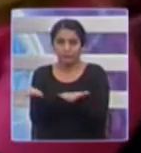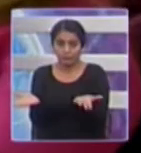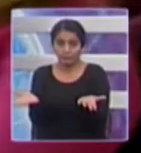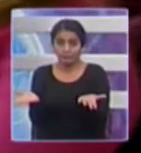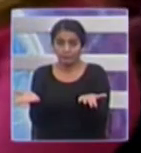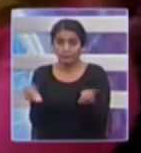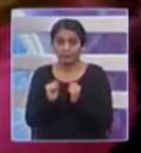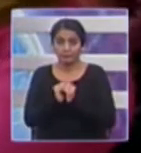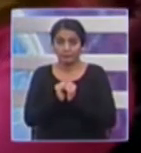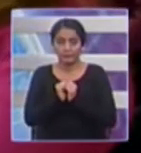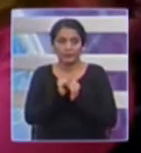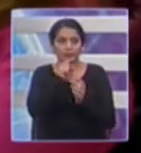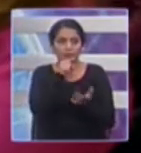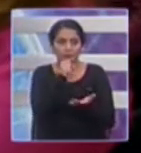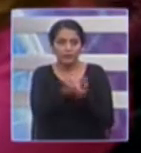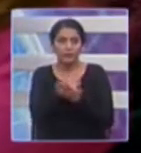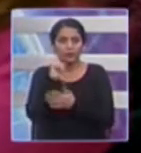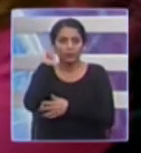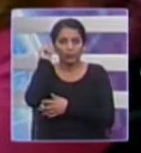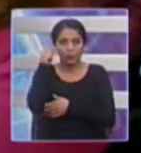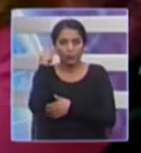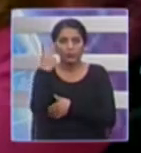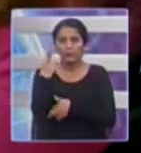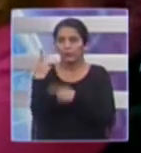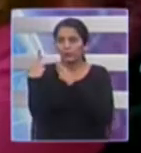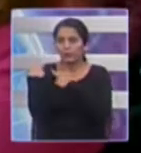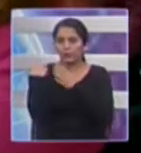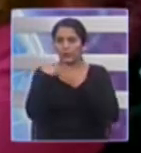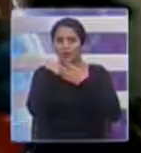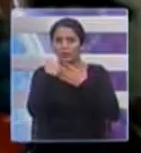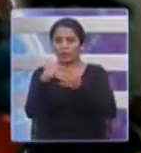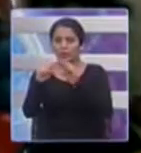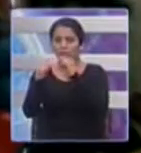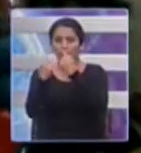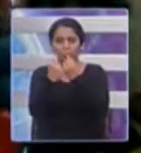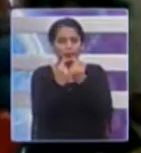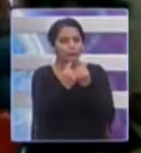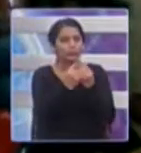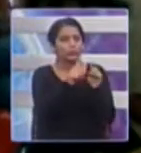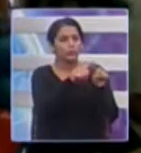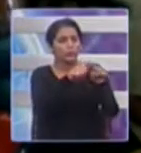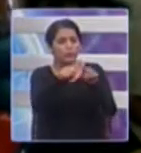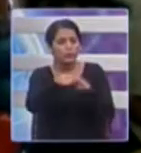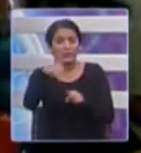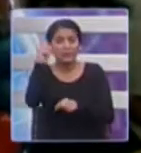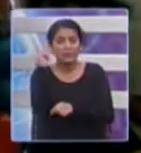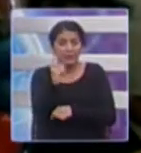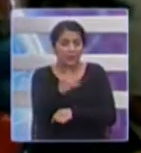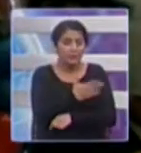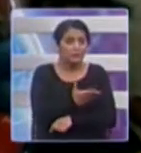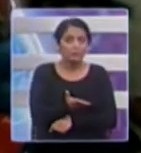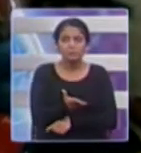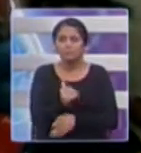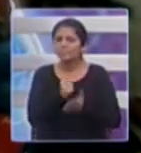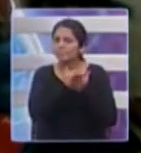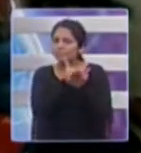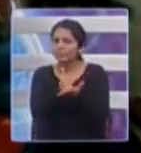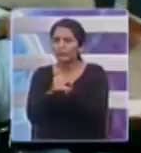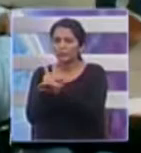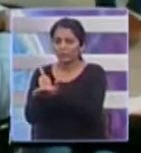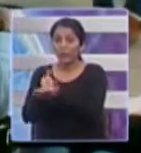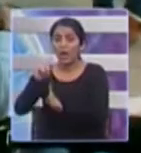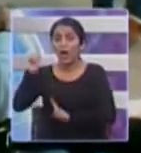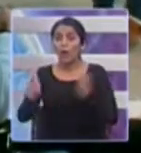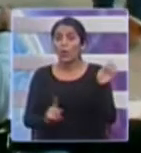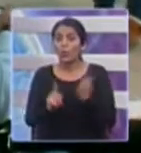tenemos especiales responsabilidades con los grupos de atención prioritaria. Muchas veces le digo, hay hogares en